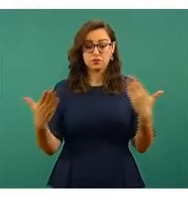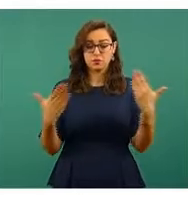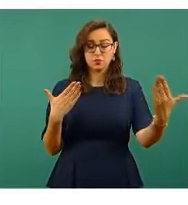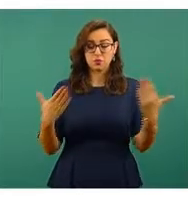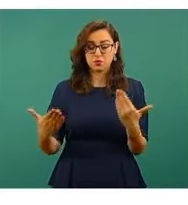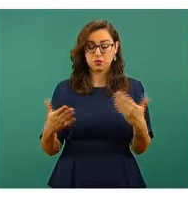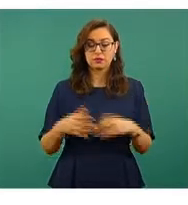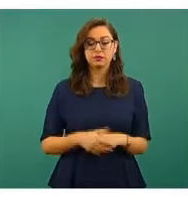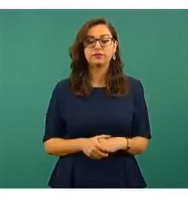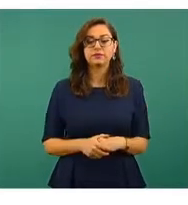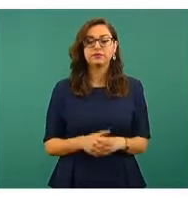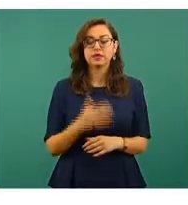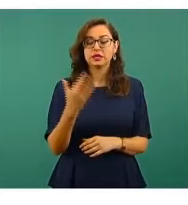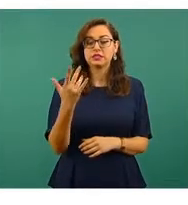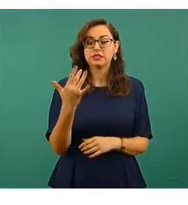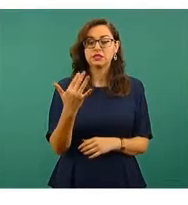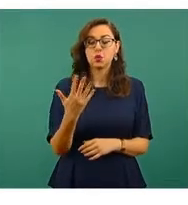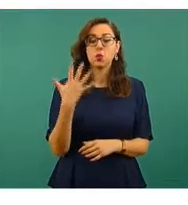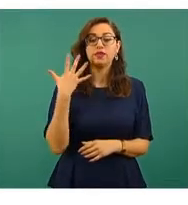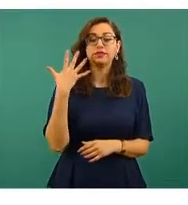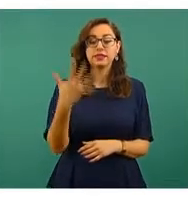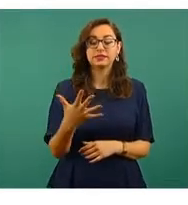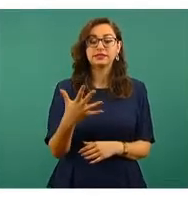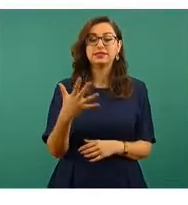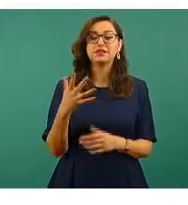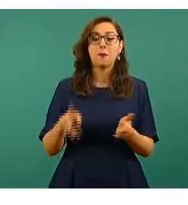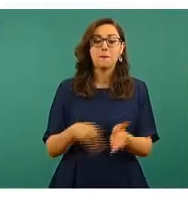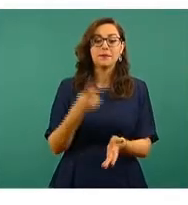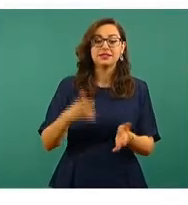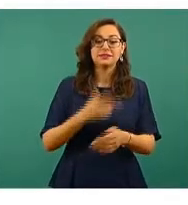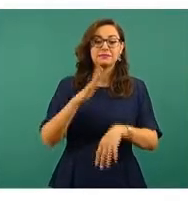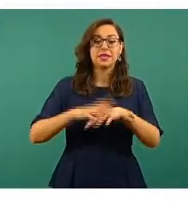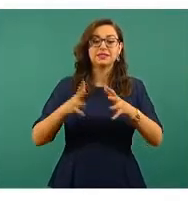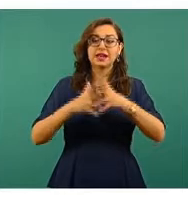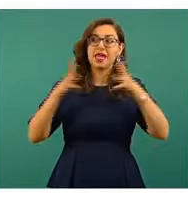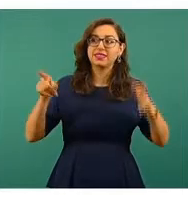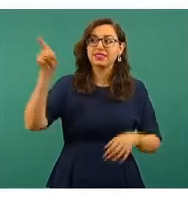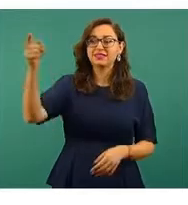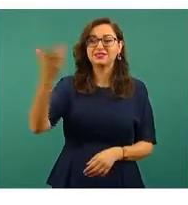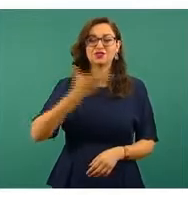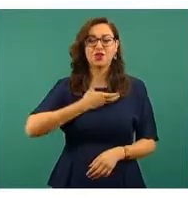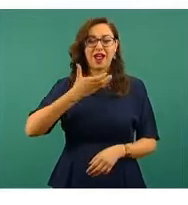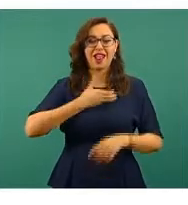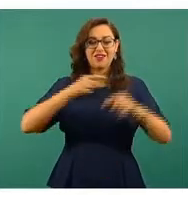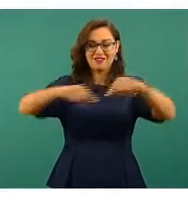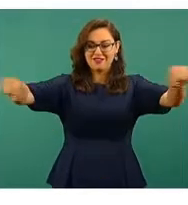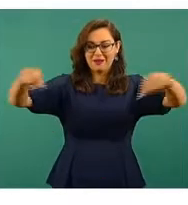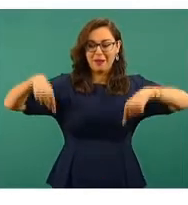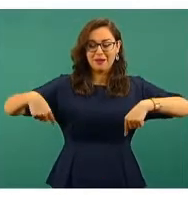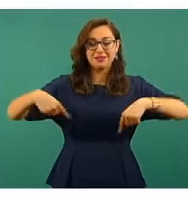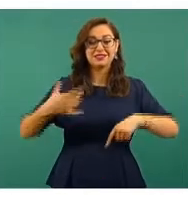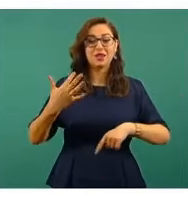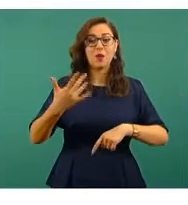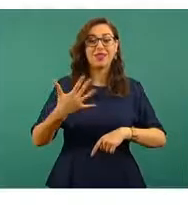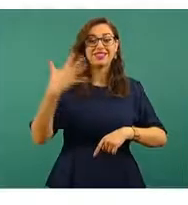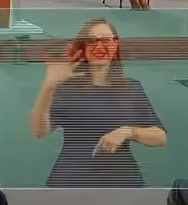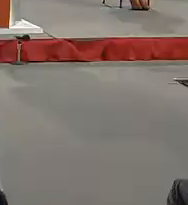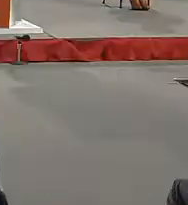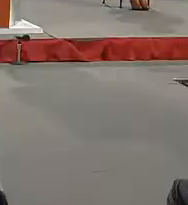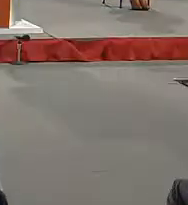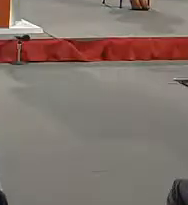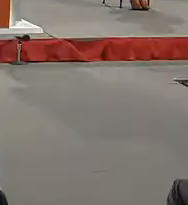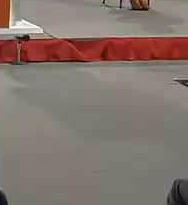esto. Son 55 veces la explanada del Zócalo de la Ciudad de México, es el tamaño de la intervención